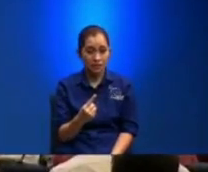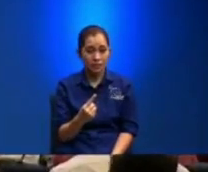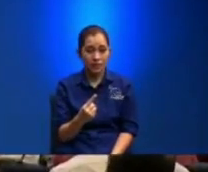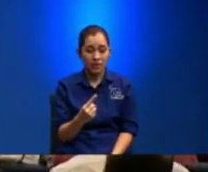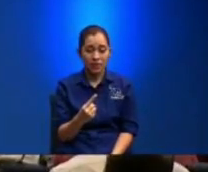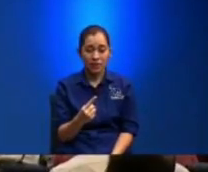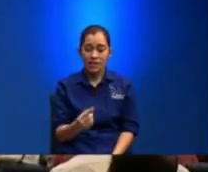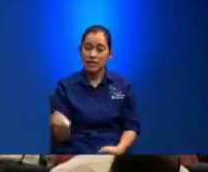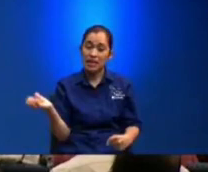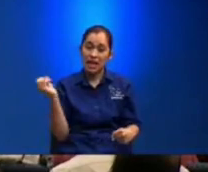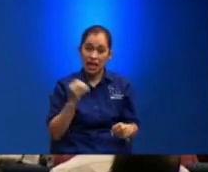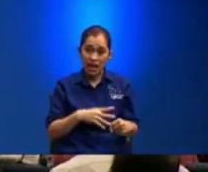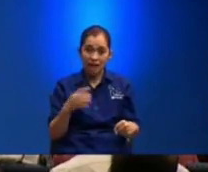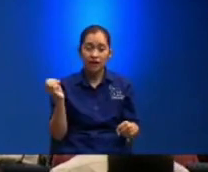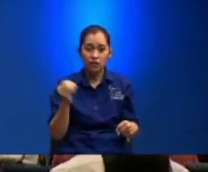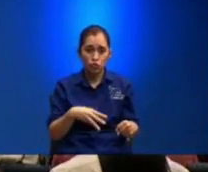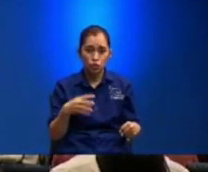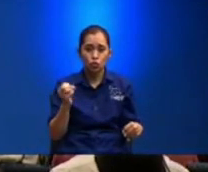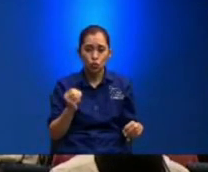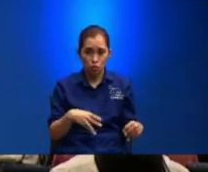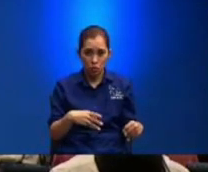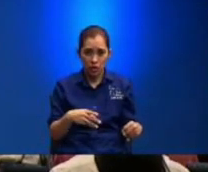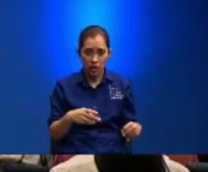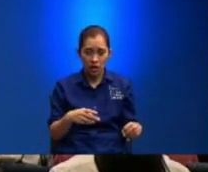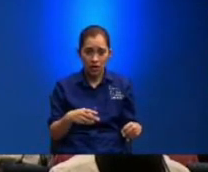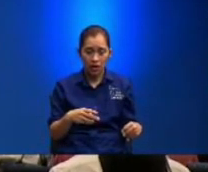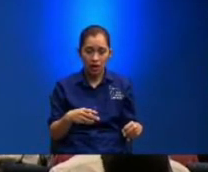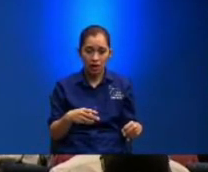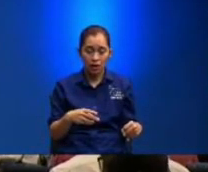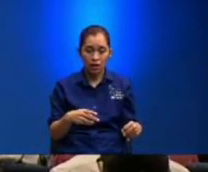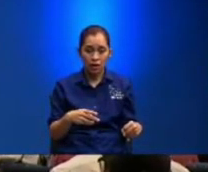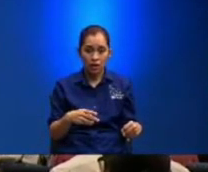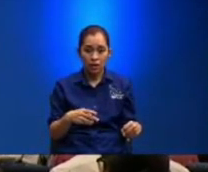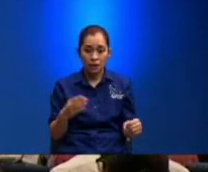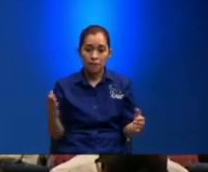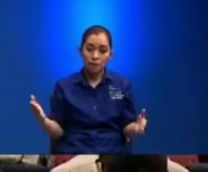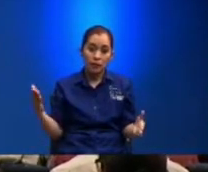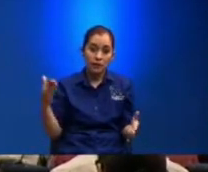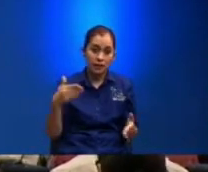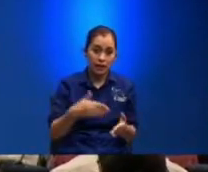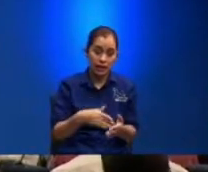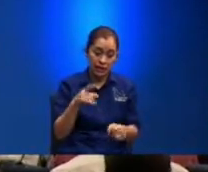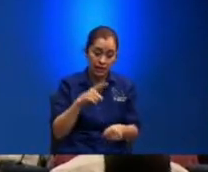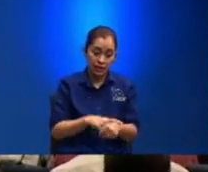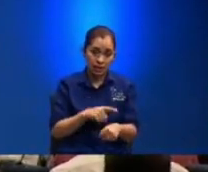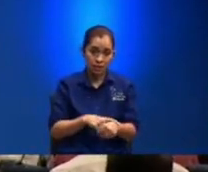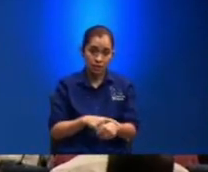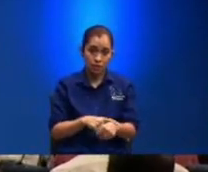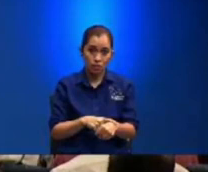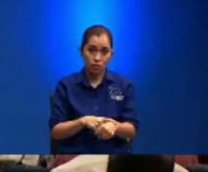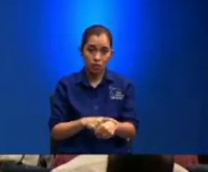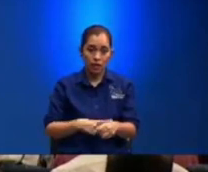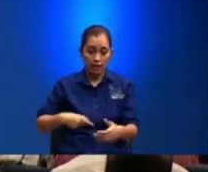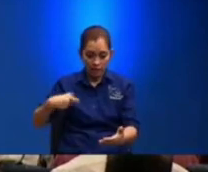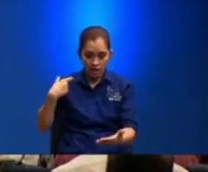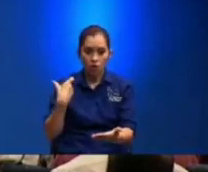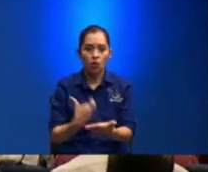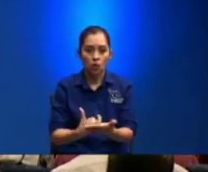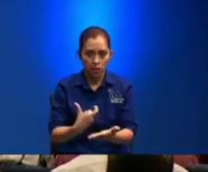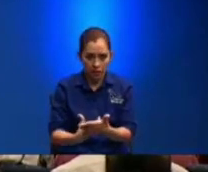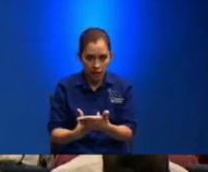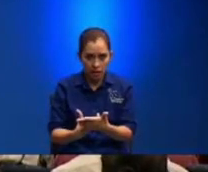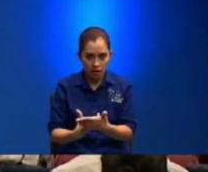volver pues eso se va a penalizar y sea perder la soberanía pero realmente